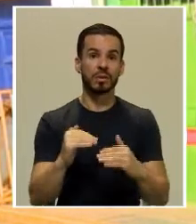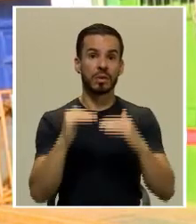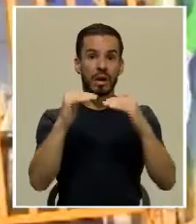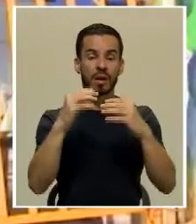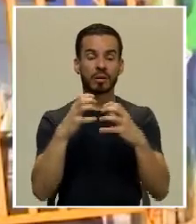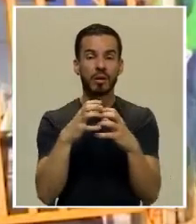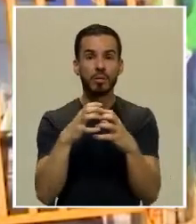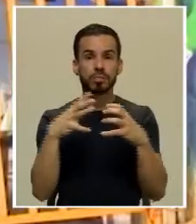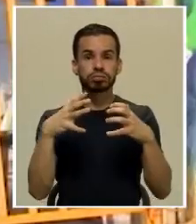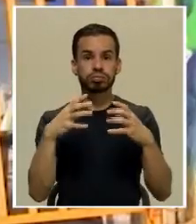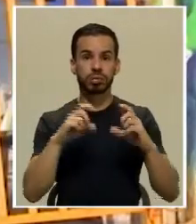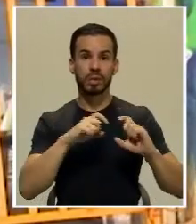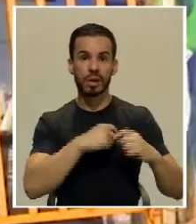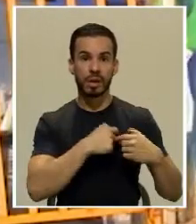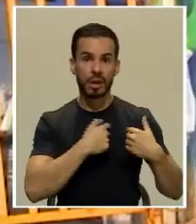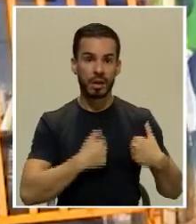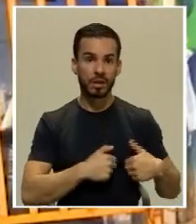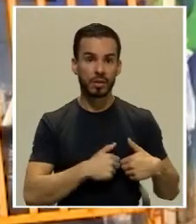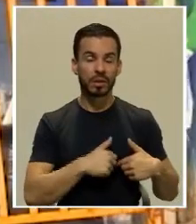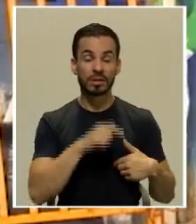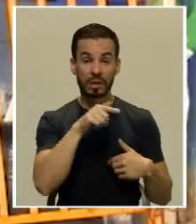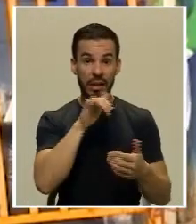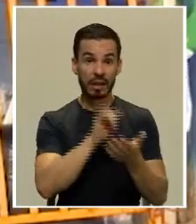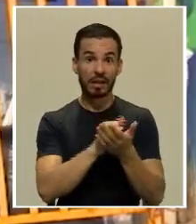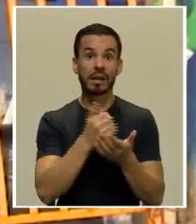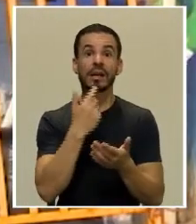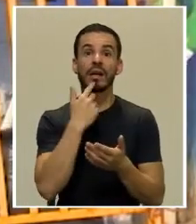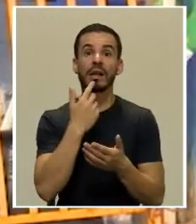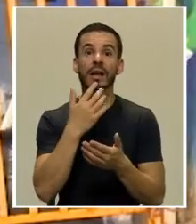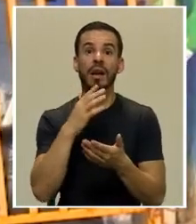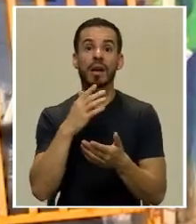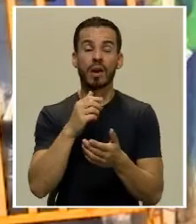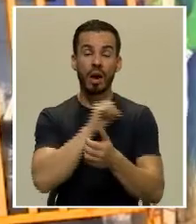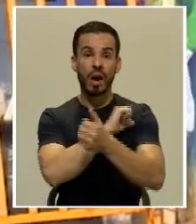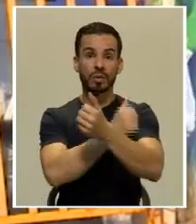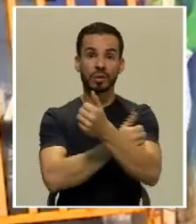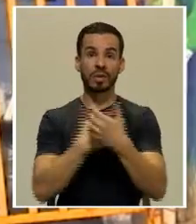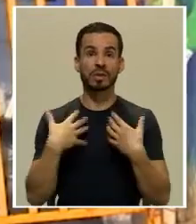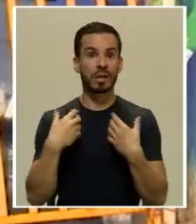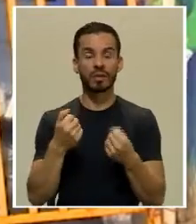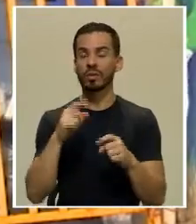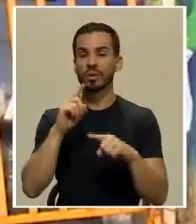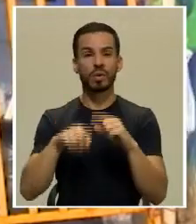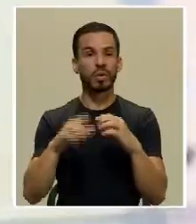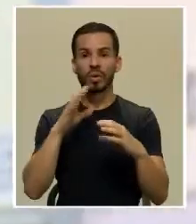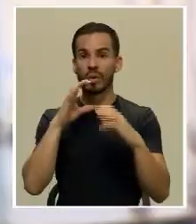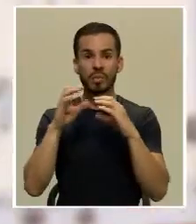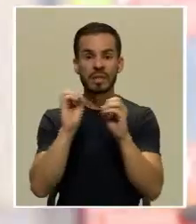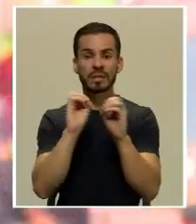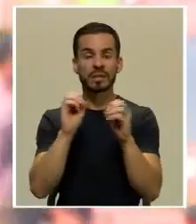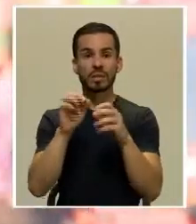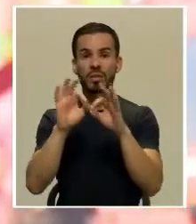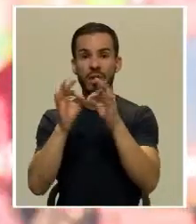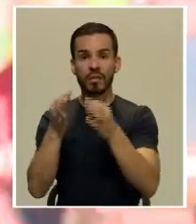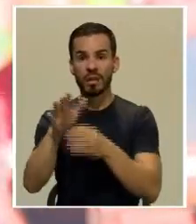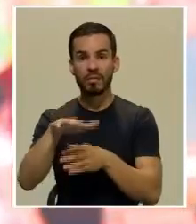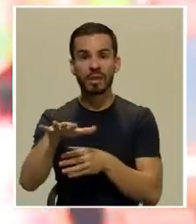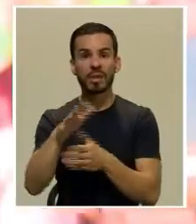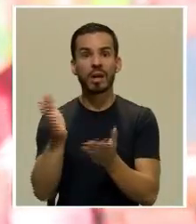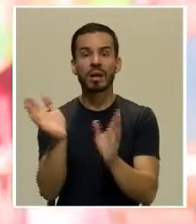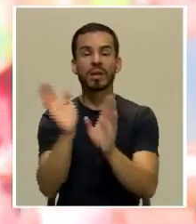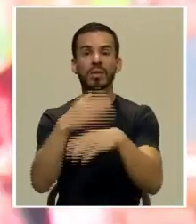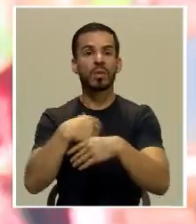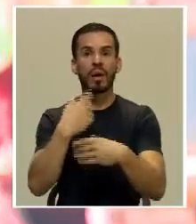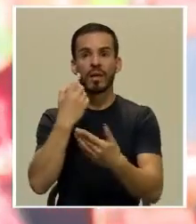e inflamación en su corazón. En este caso, según mencionaron las autoridades de salud, no se logró comunicación con ningún familiar, ya que